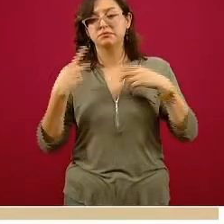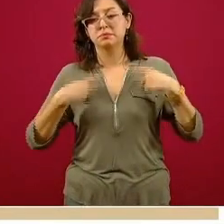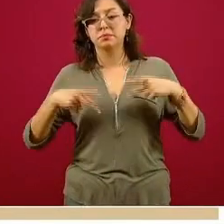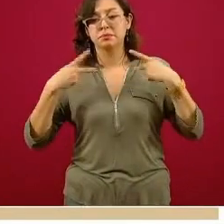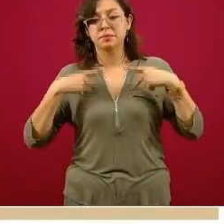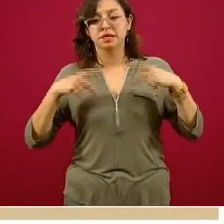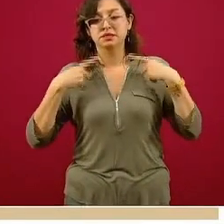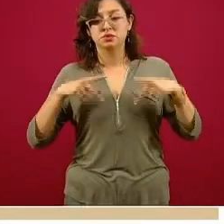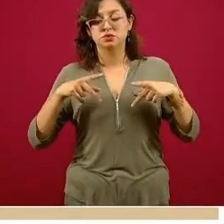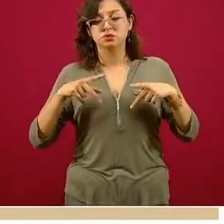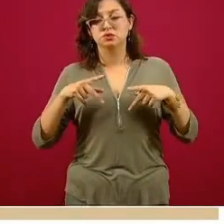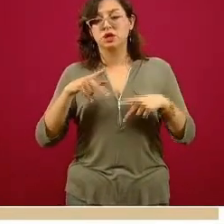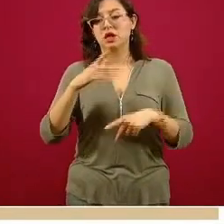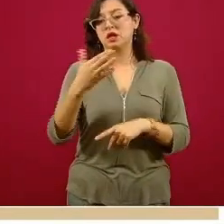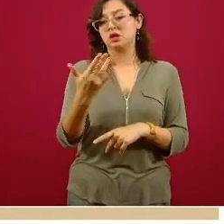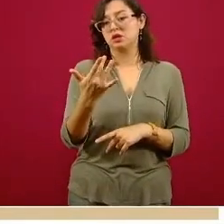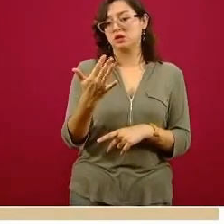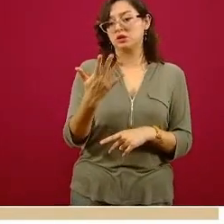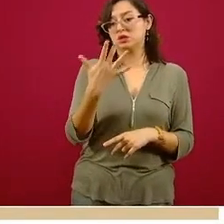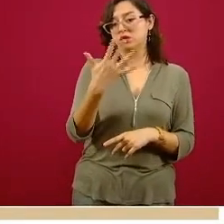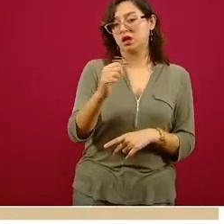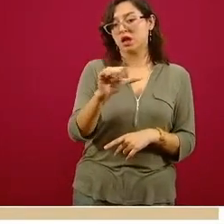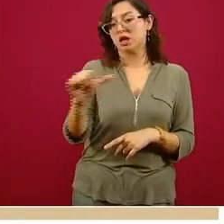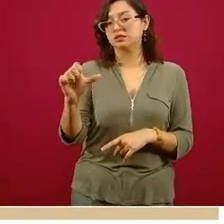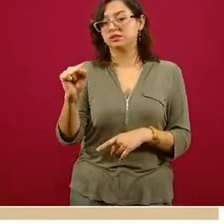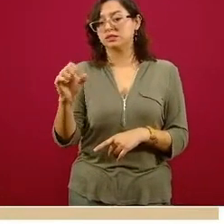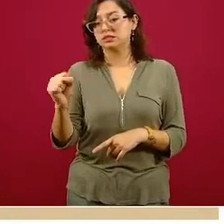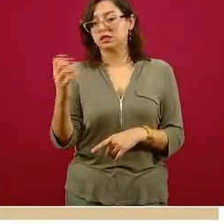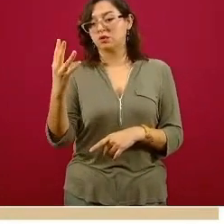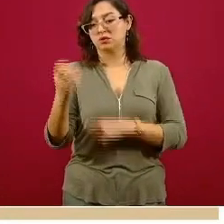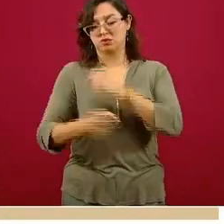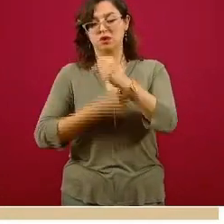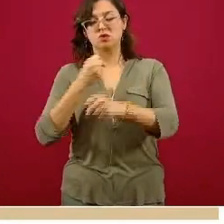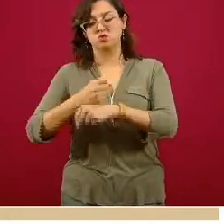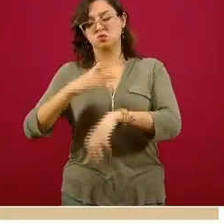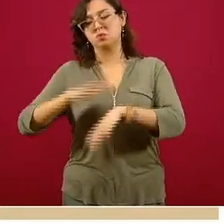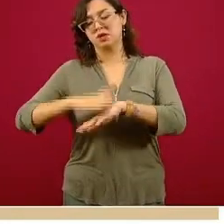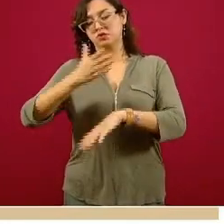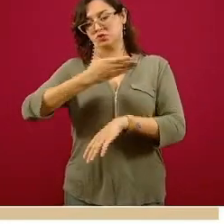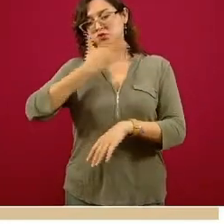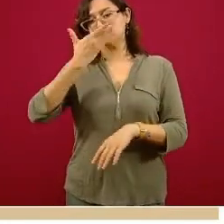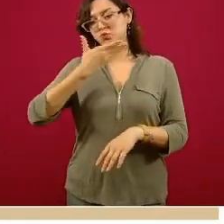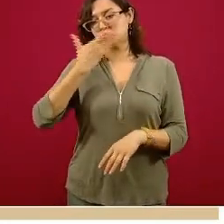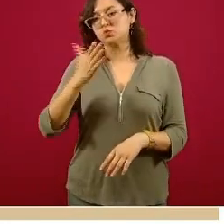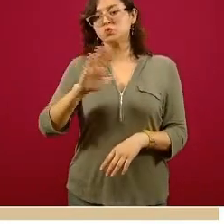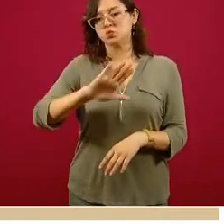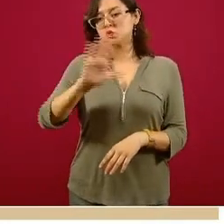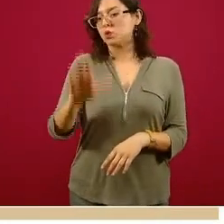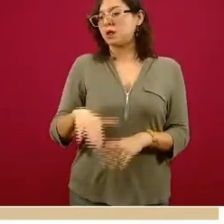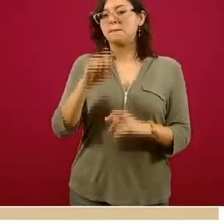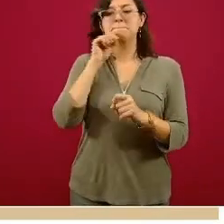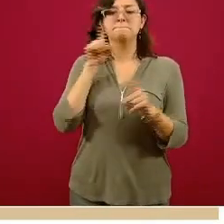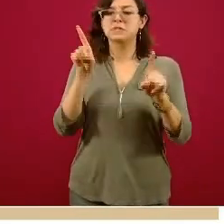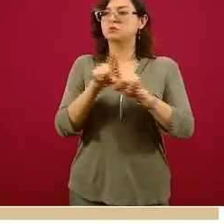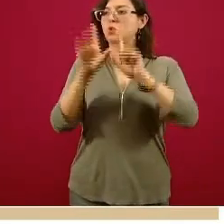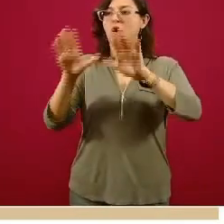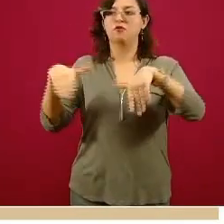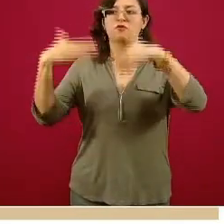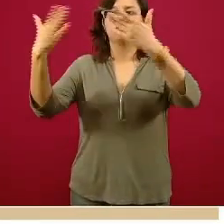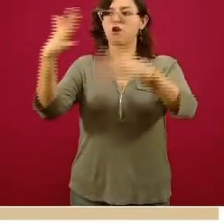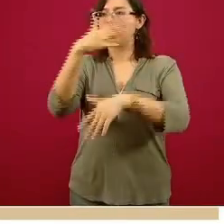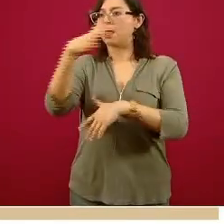tienen entre 55 y 64 años, y en este caso sí volvemos nuevamente a la estadística general, en donde la mayoría